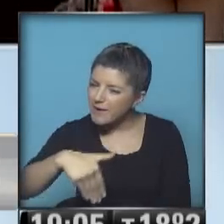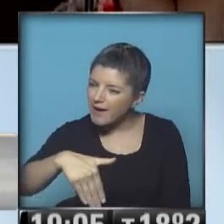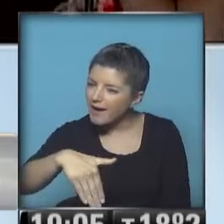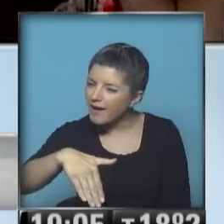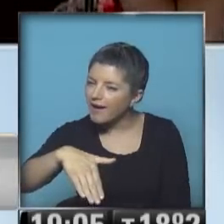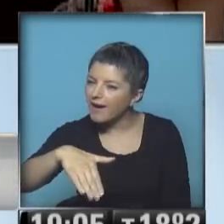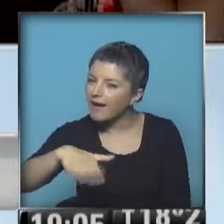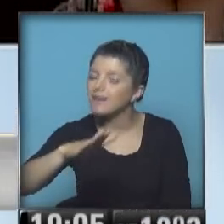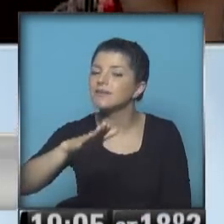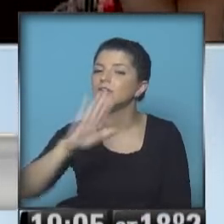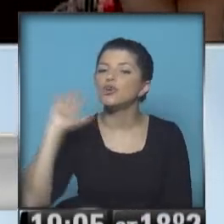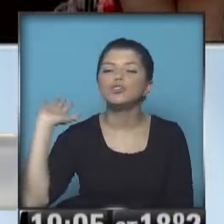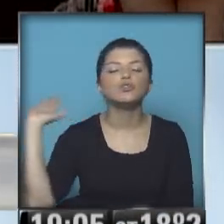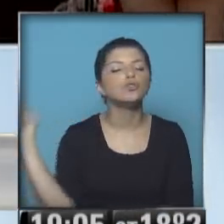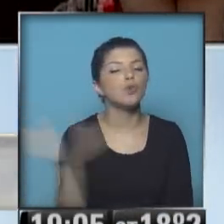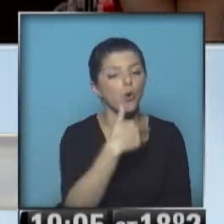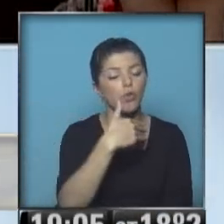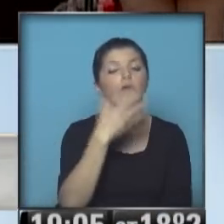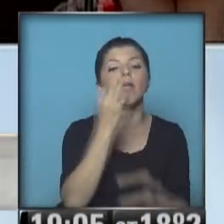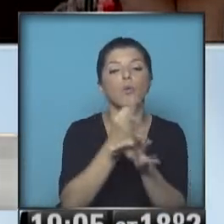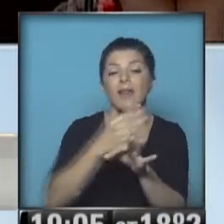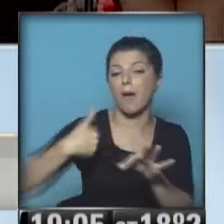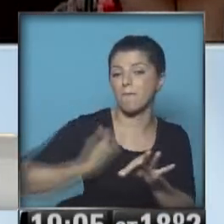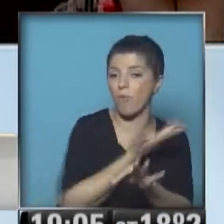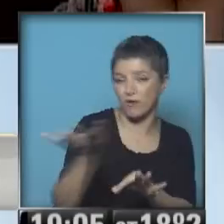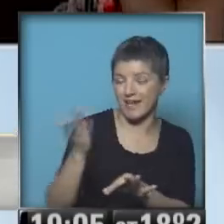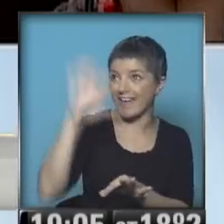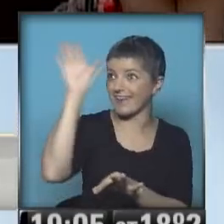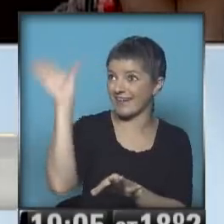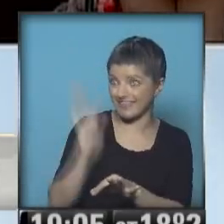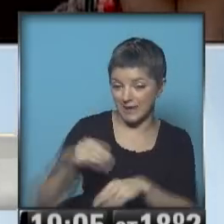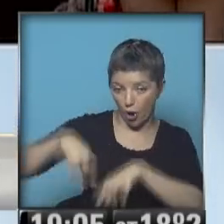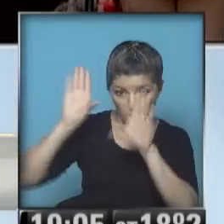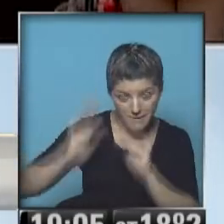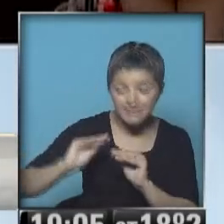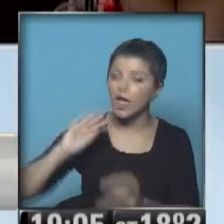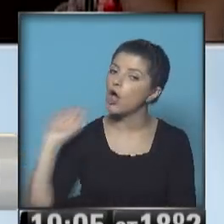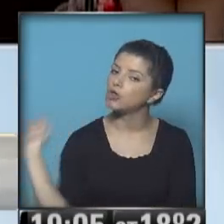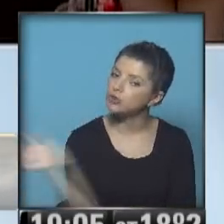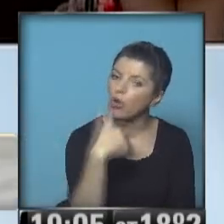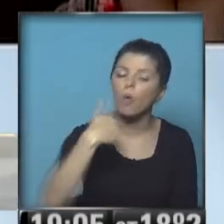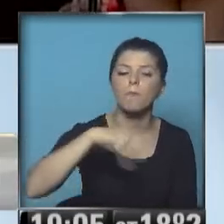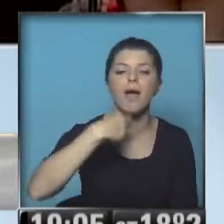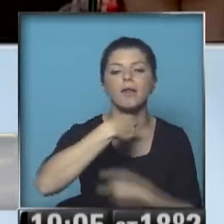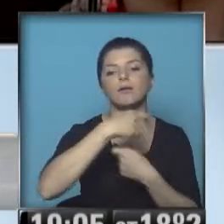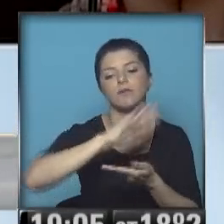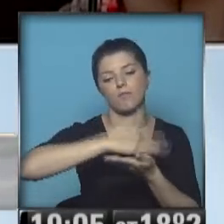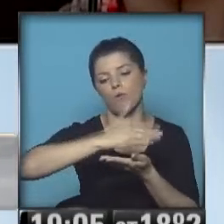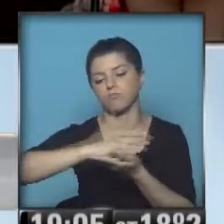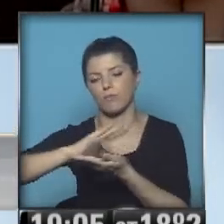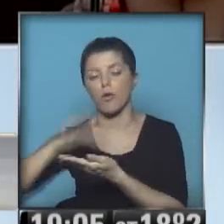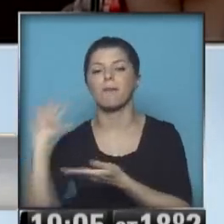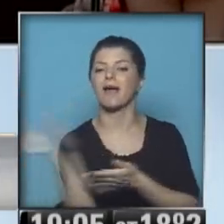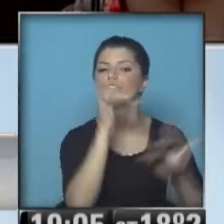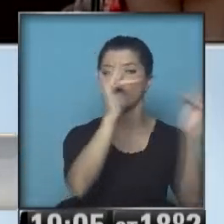muy próximamente, todos los chicos de las escuelas públicas de la República Argentina van a tener su netbook para estar